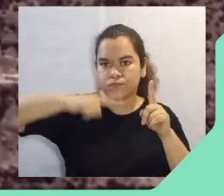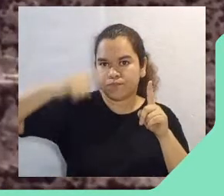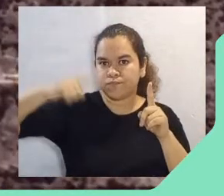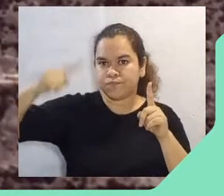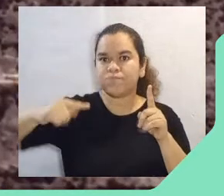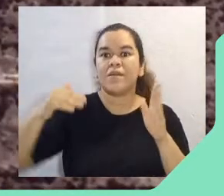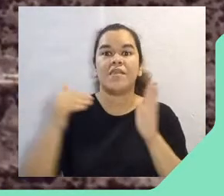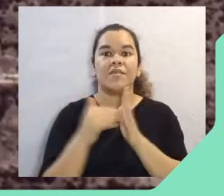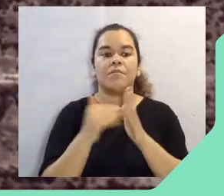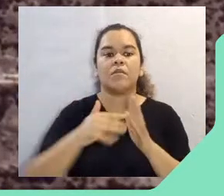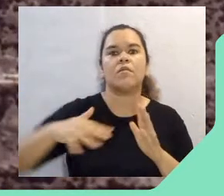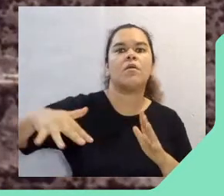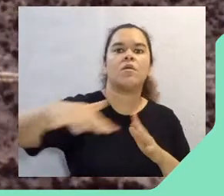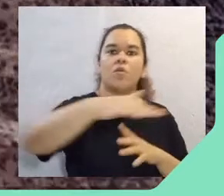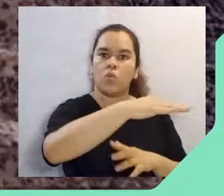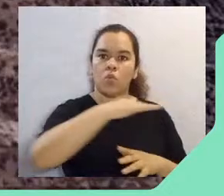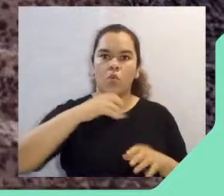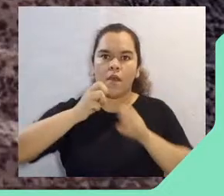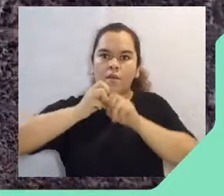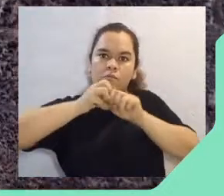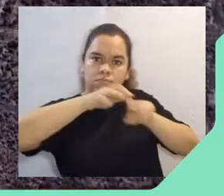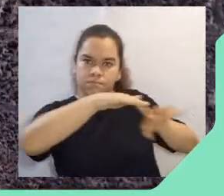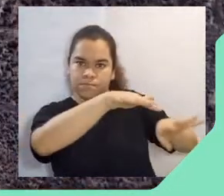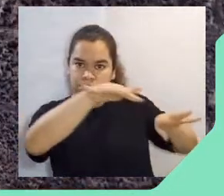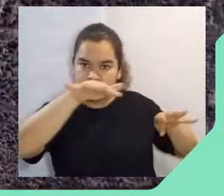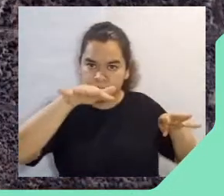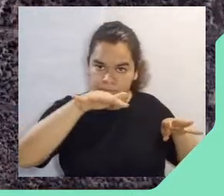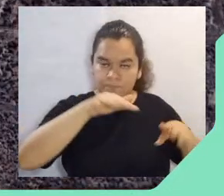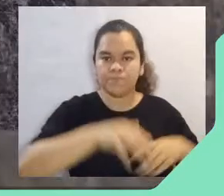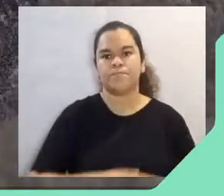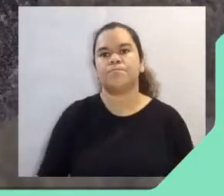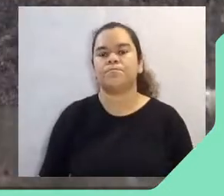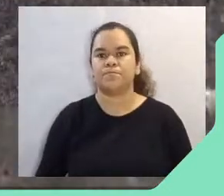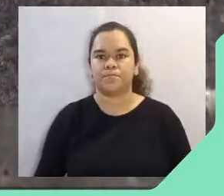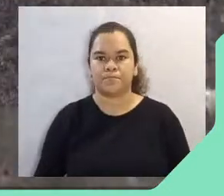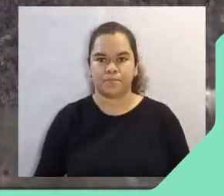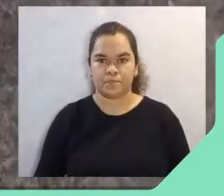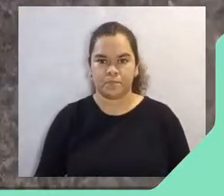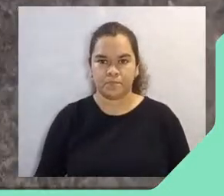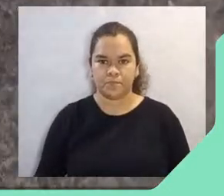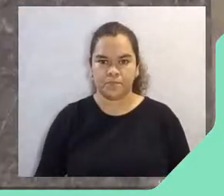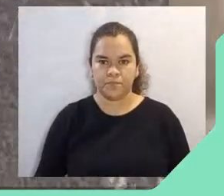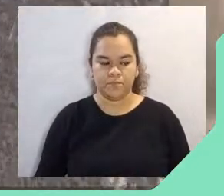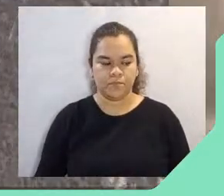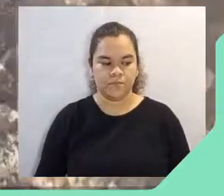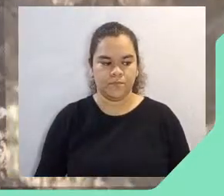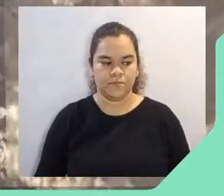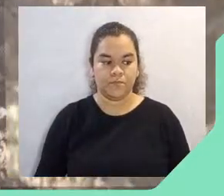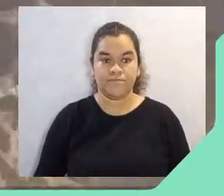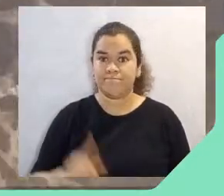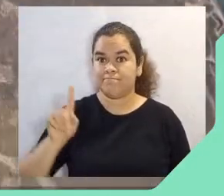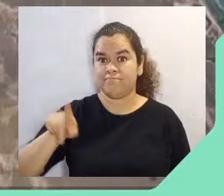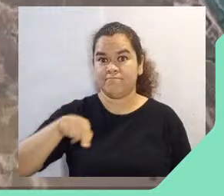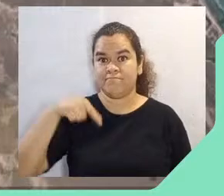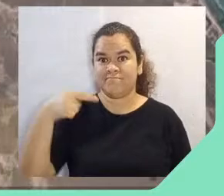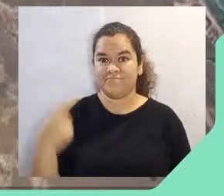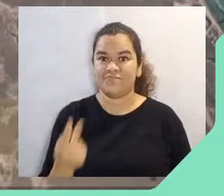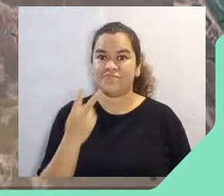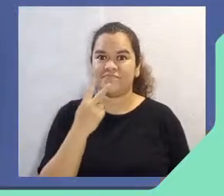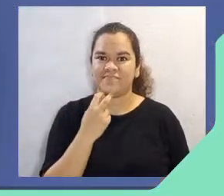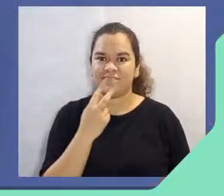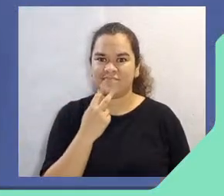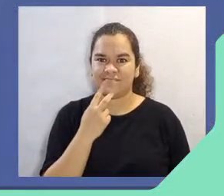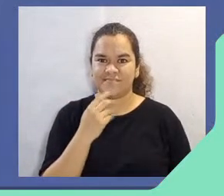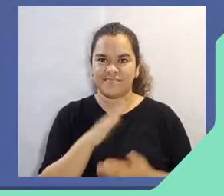nivel de tensión de transmisión de energía. ¿Está? Otra nueva forma de tecnología que tenemos